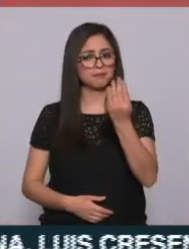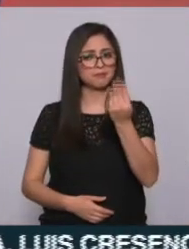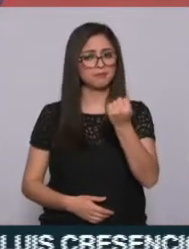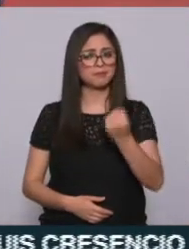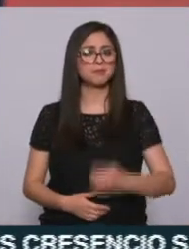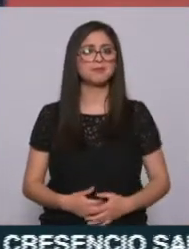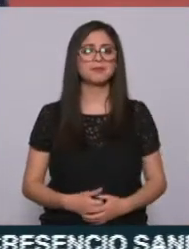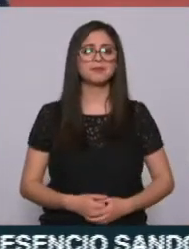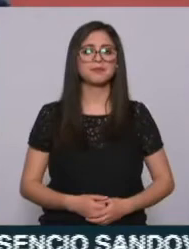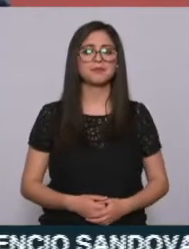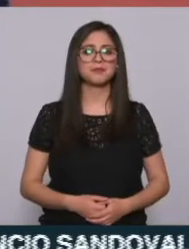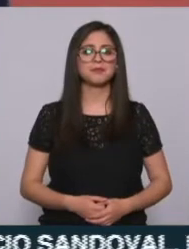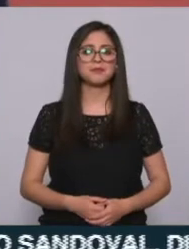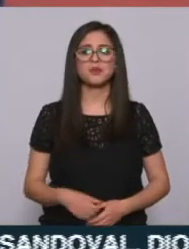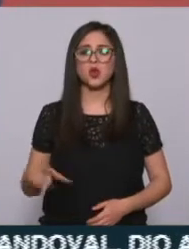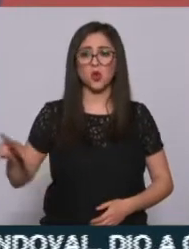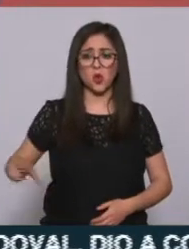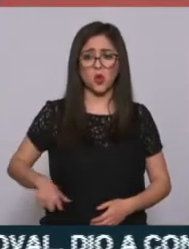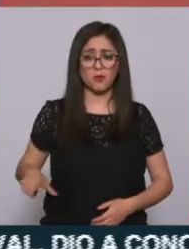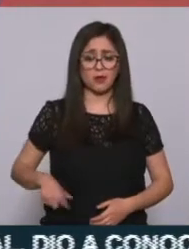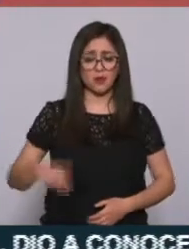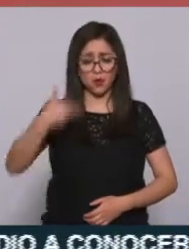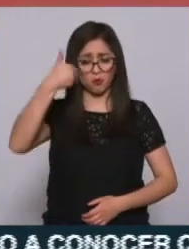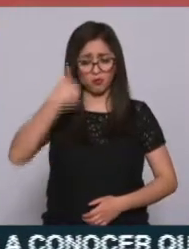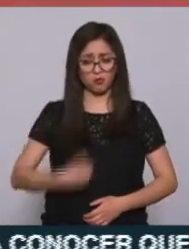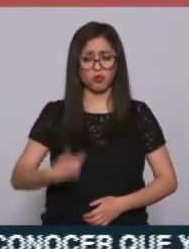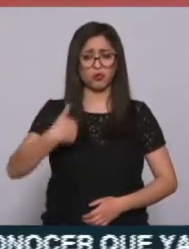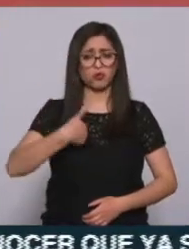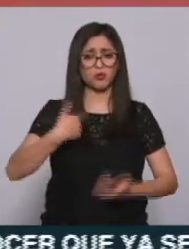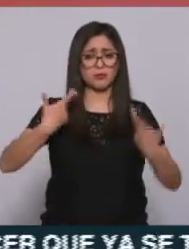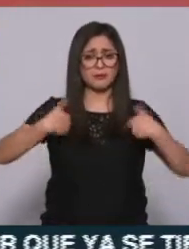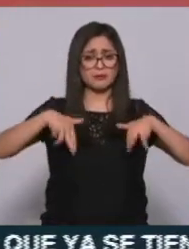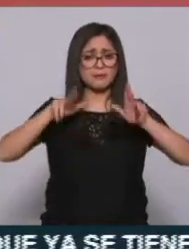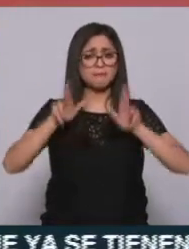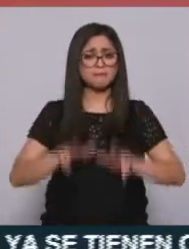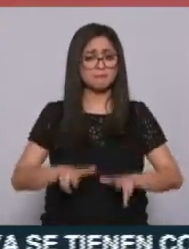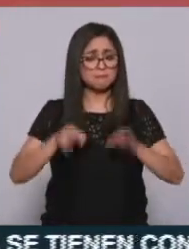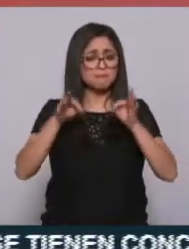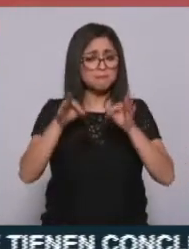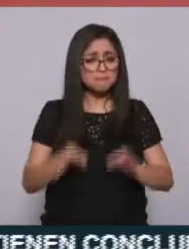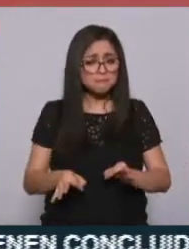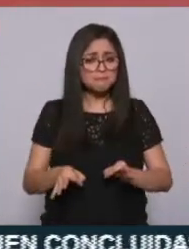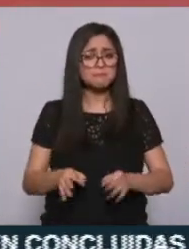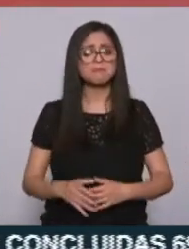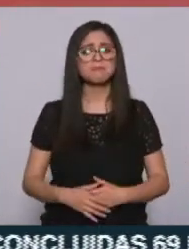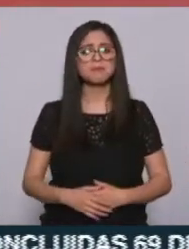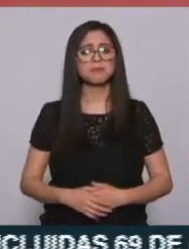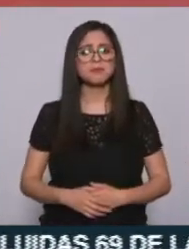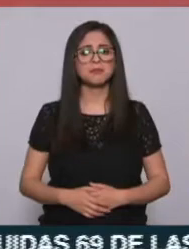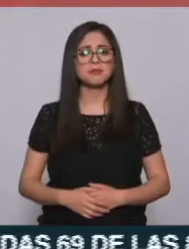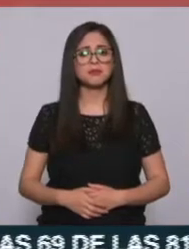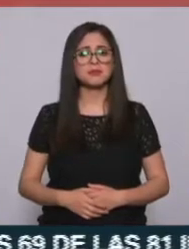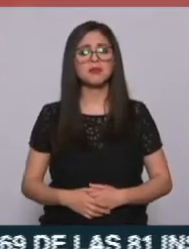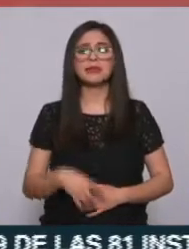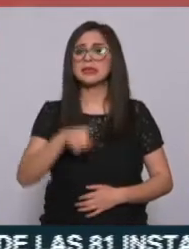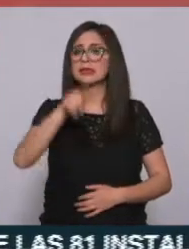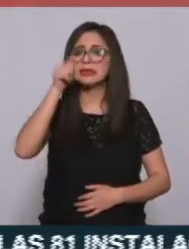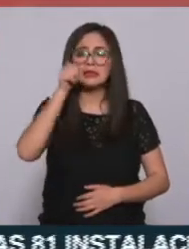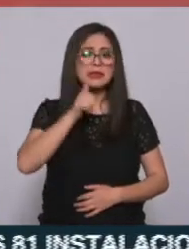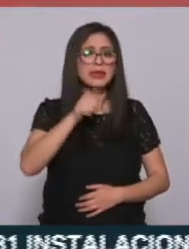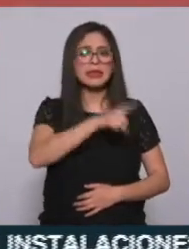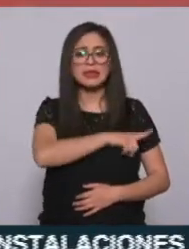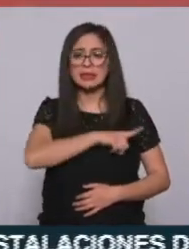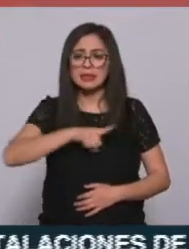el gobierno que represento se va a ocupar siempre